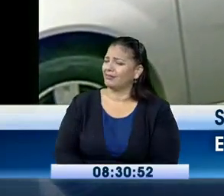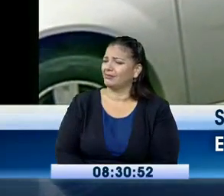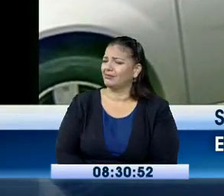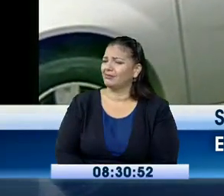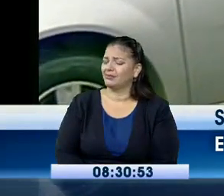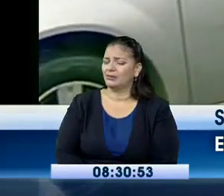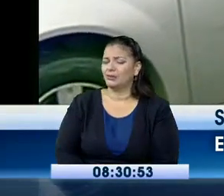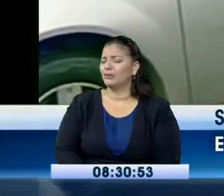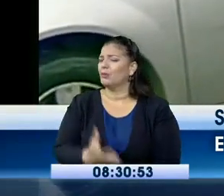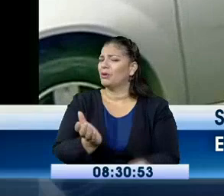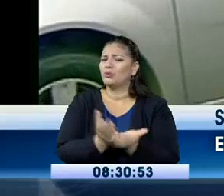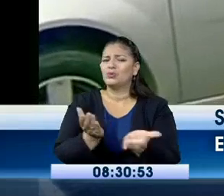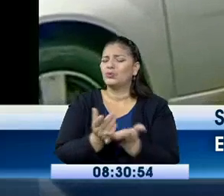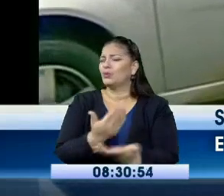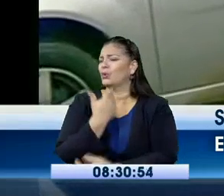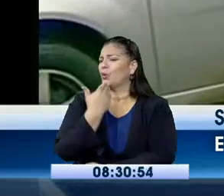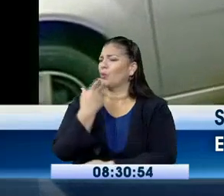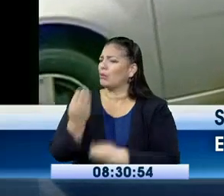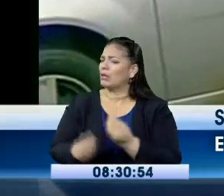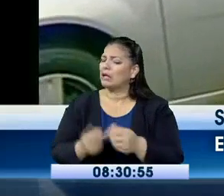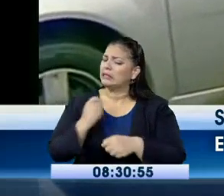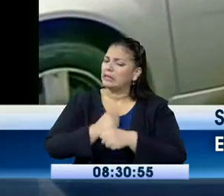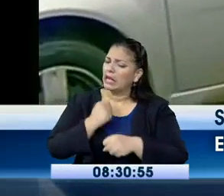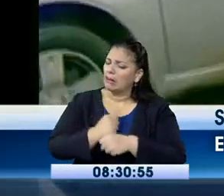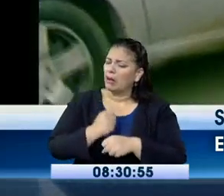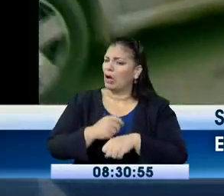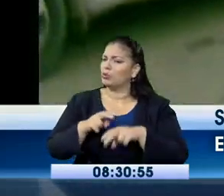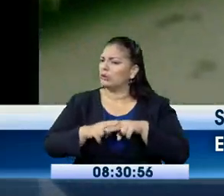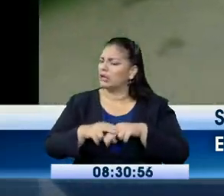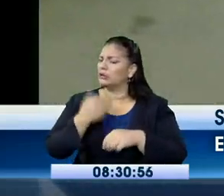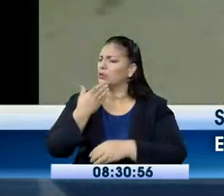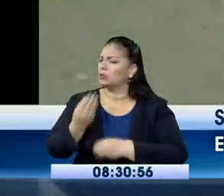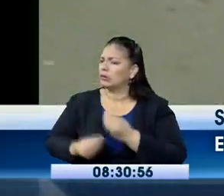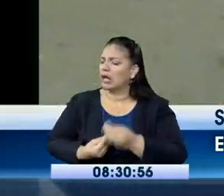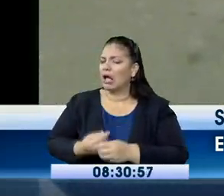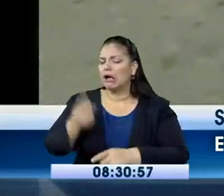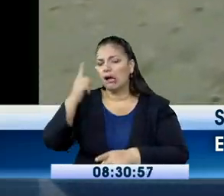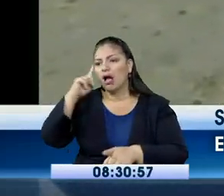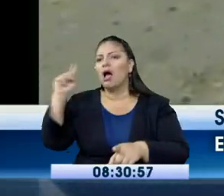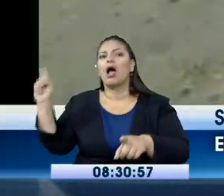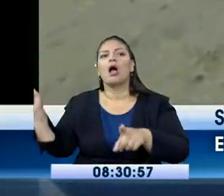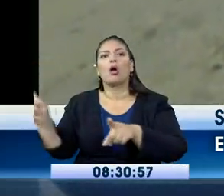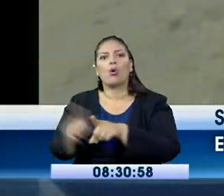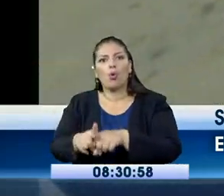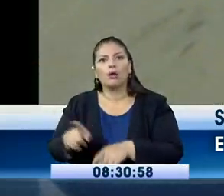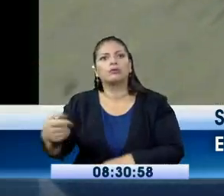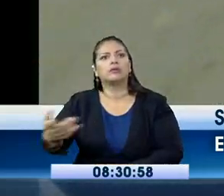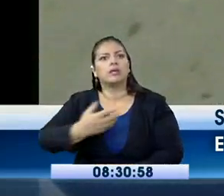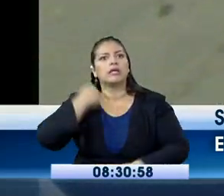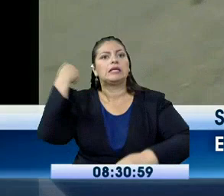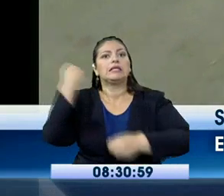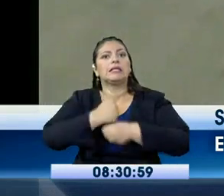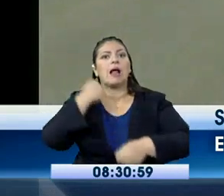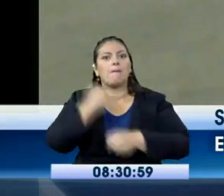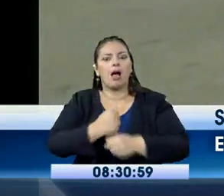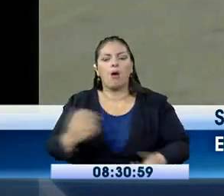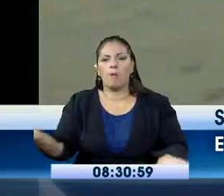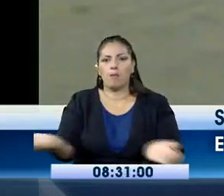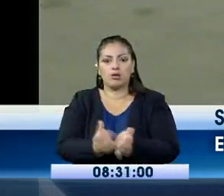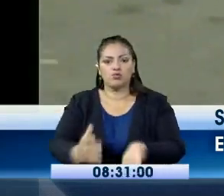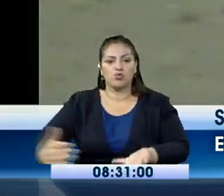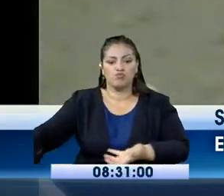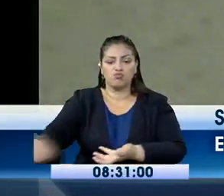no, nosotros la hicimos porque esto era un hueco, esto era un botadero de basura y aquí corría cualquier peligro. Entonces nosotros